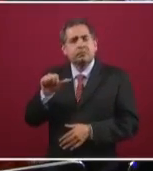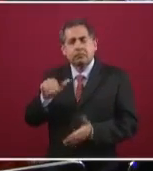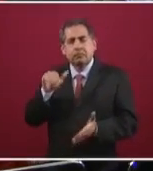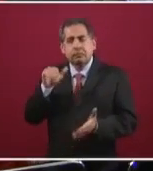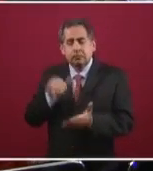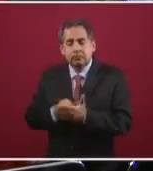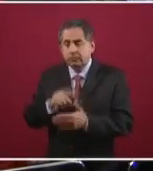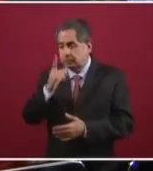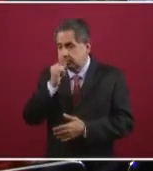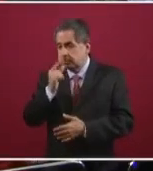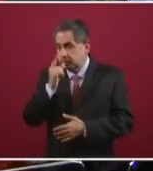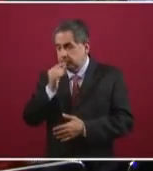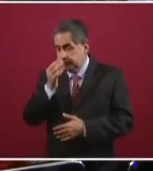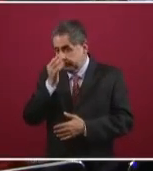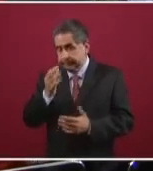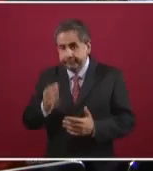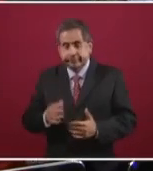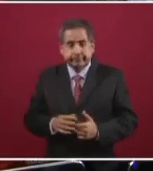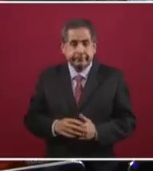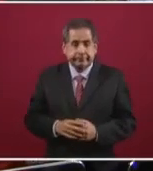16 mil policías.